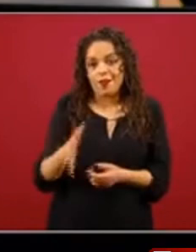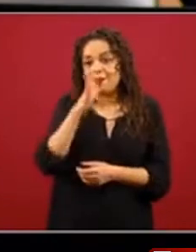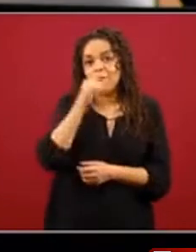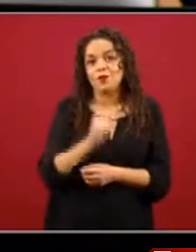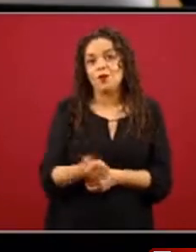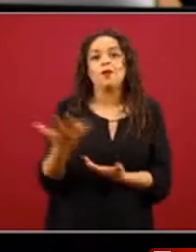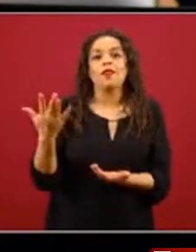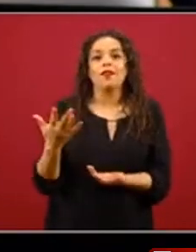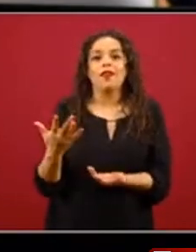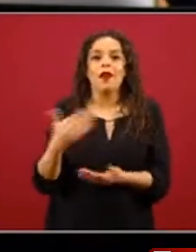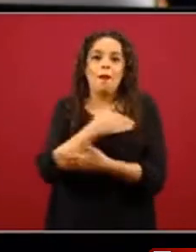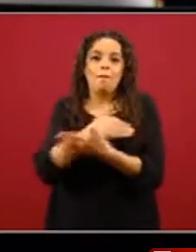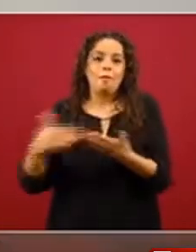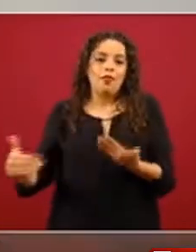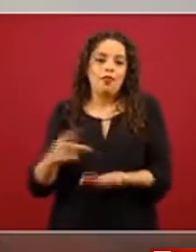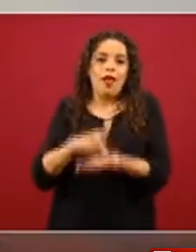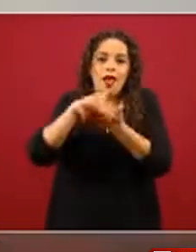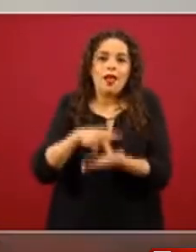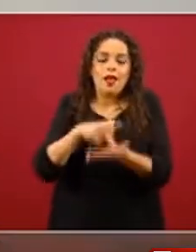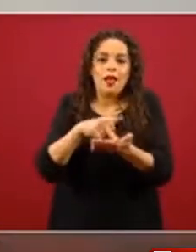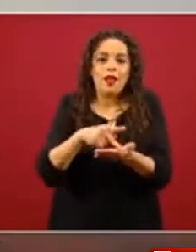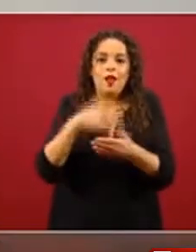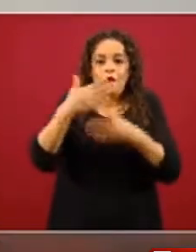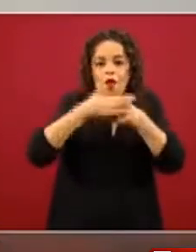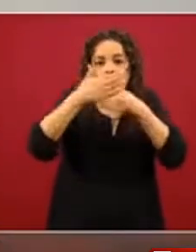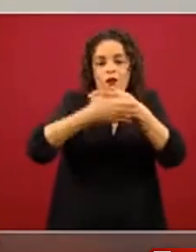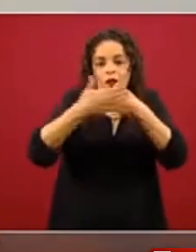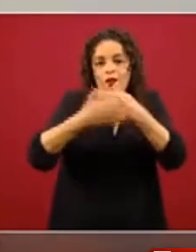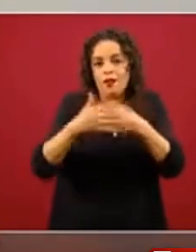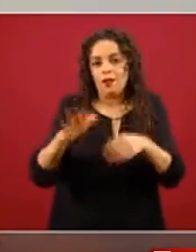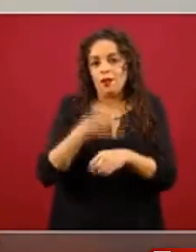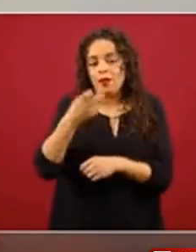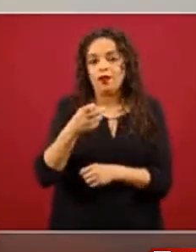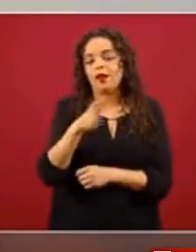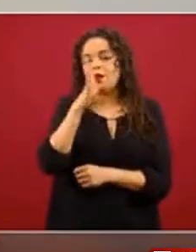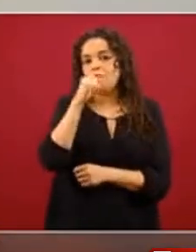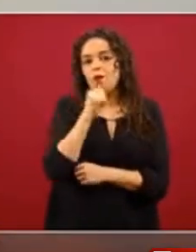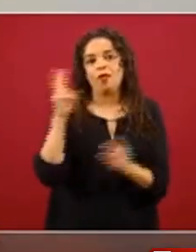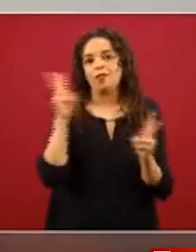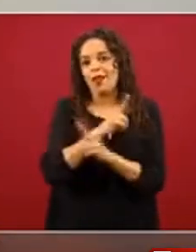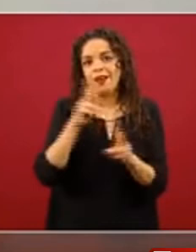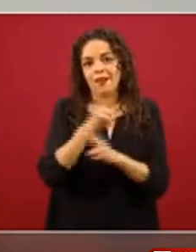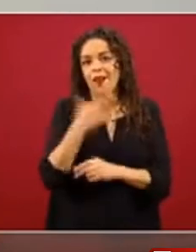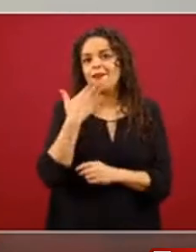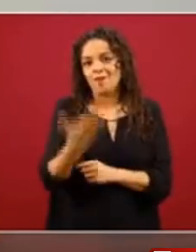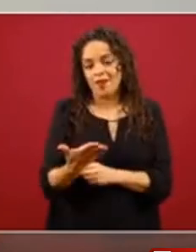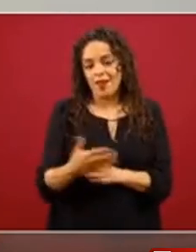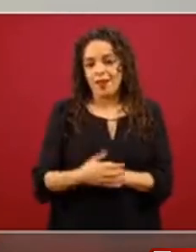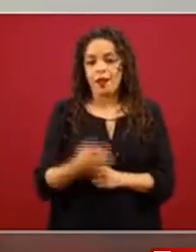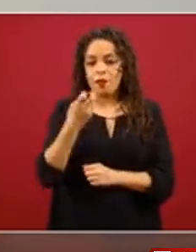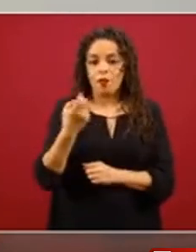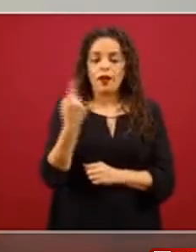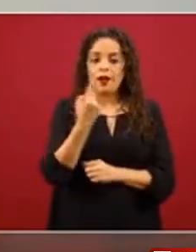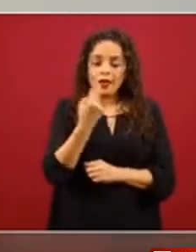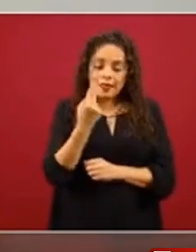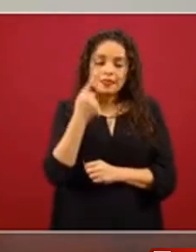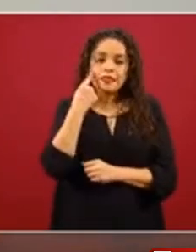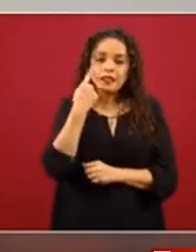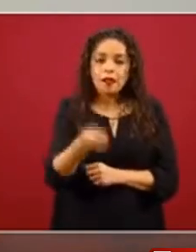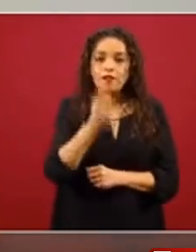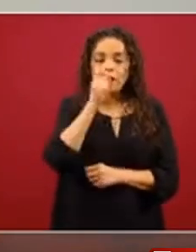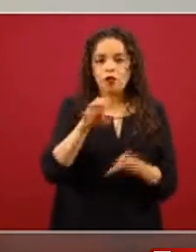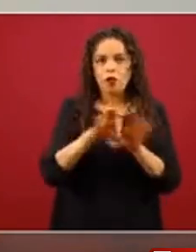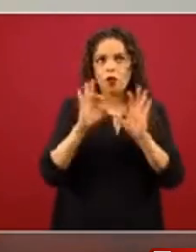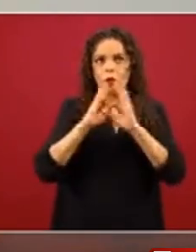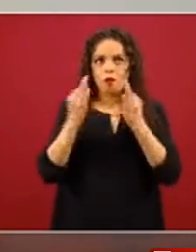cubrebocas, porque eso nos va a evitar que podamos respirar. Entonces se observa la capacidad de respiración, la capacidad